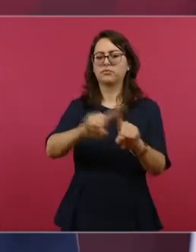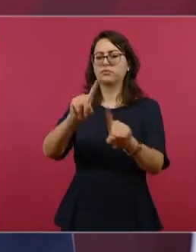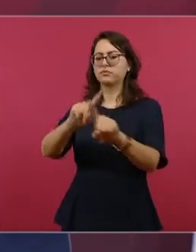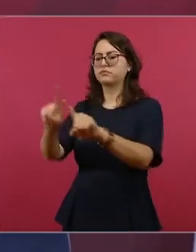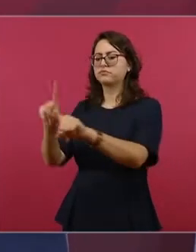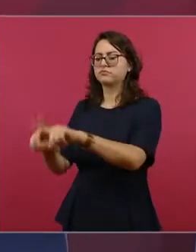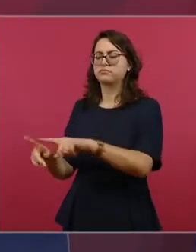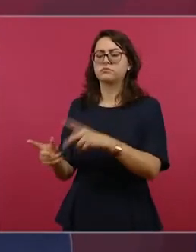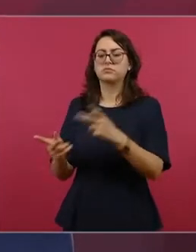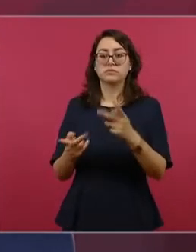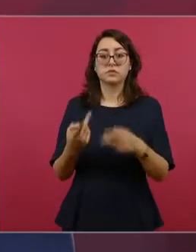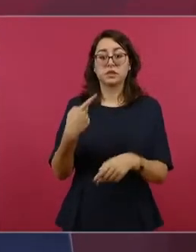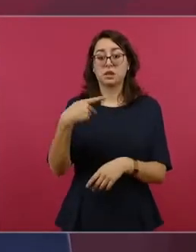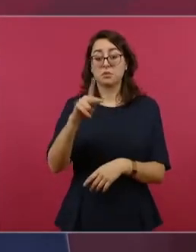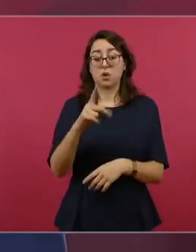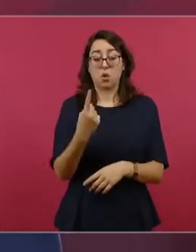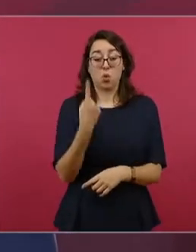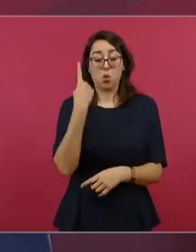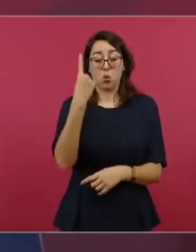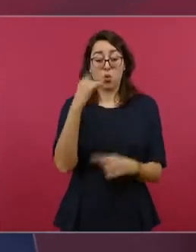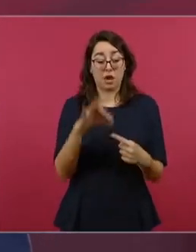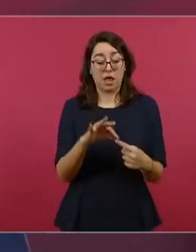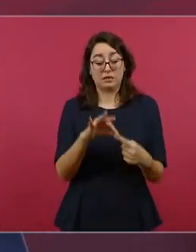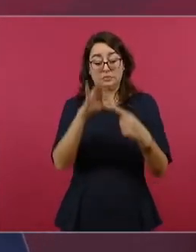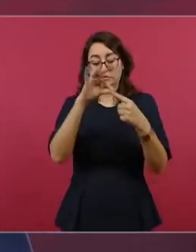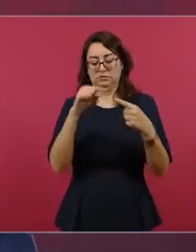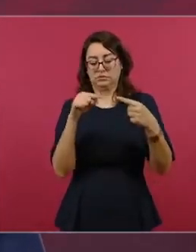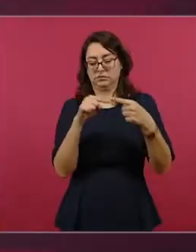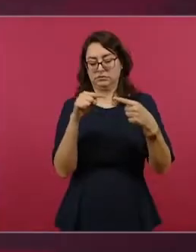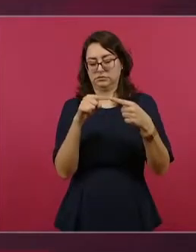Esta encuesta es de antier,